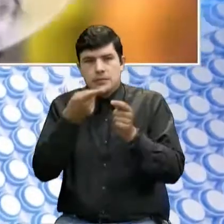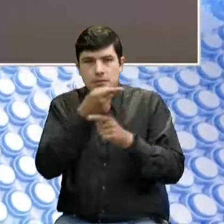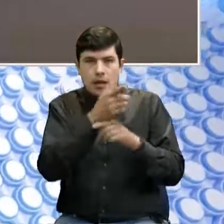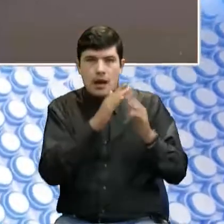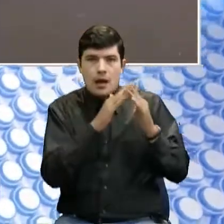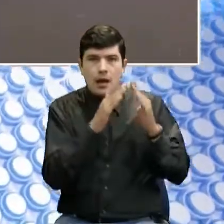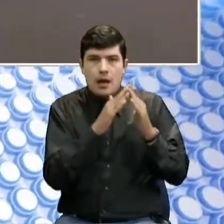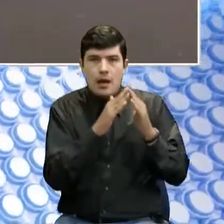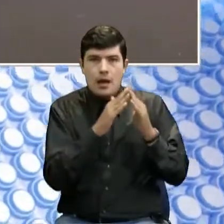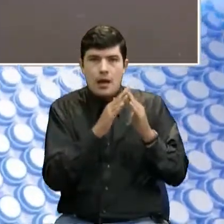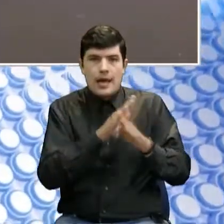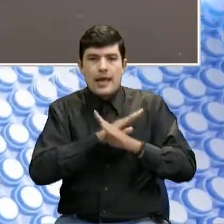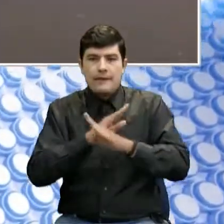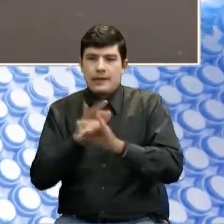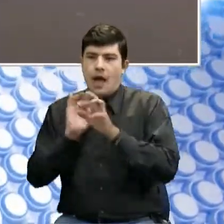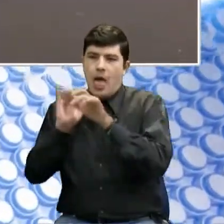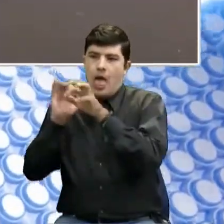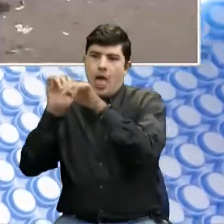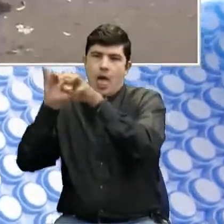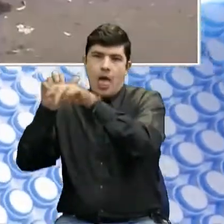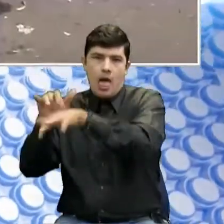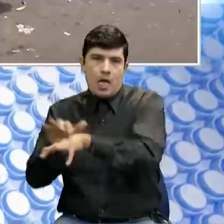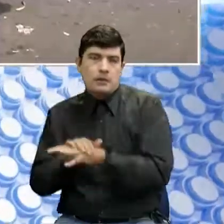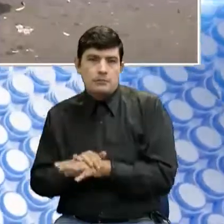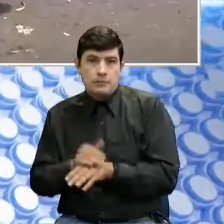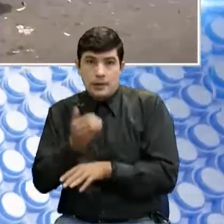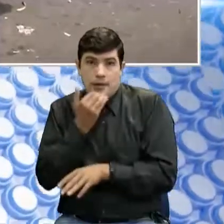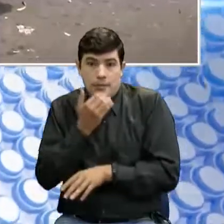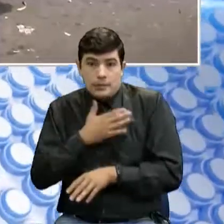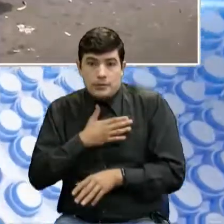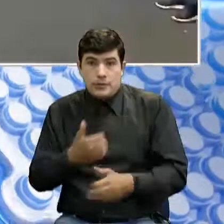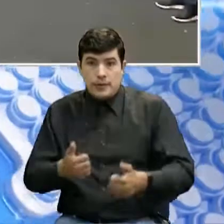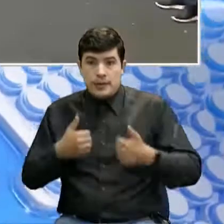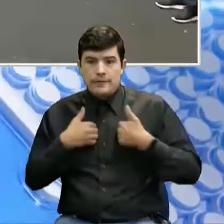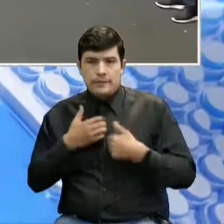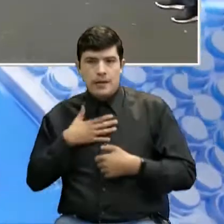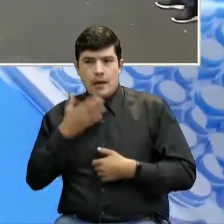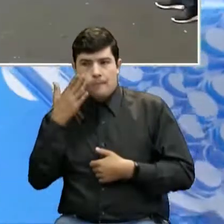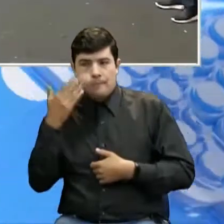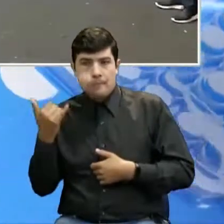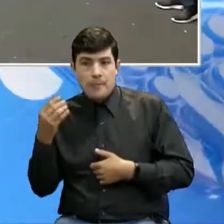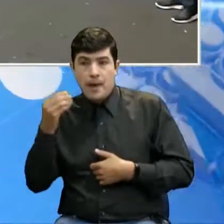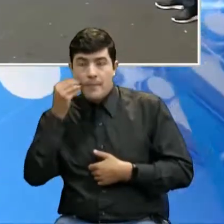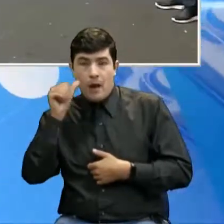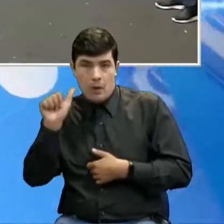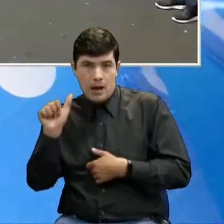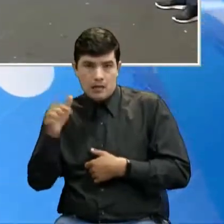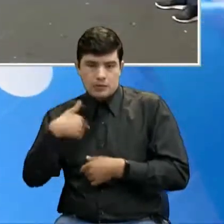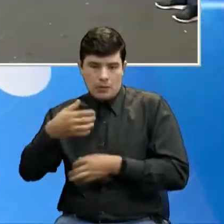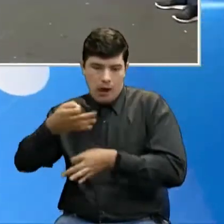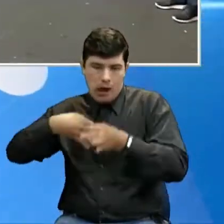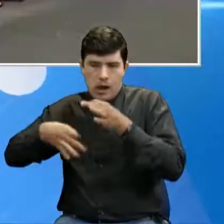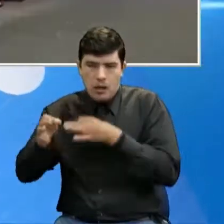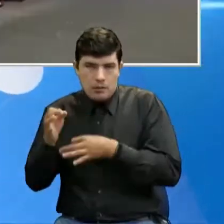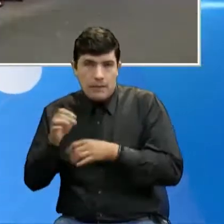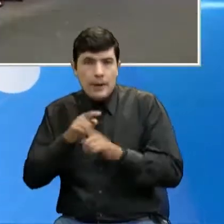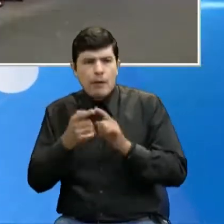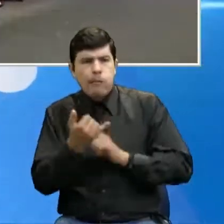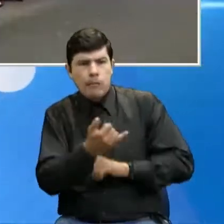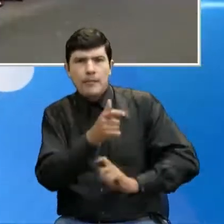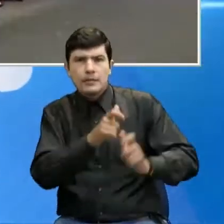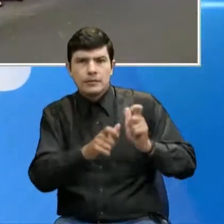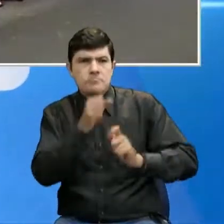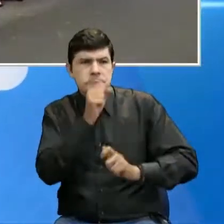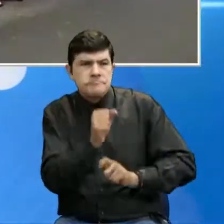se evitaba el operaciones de personas por lo menos yo tengo la ventaja que vengo por mi abuela pero pues ya ve que hay muchas personas mayores que tienen que